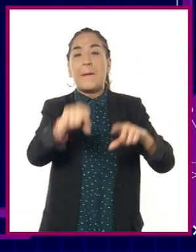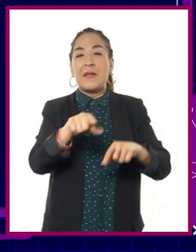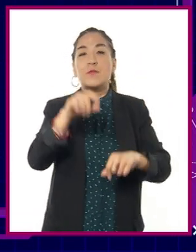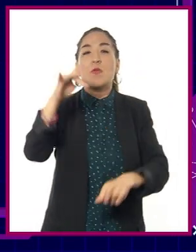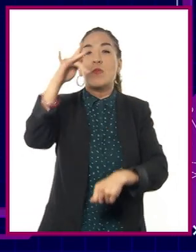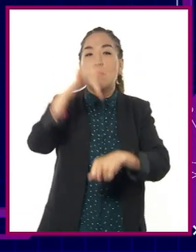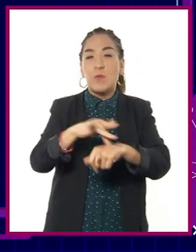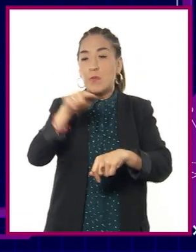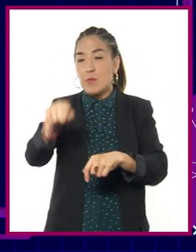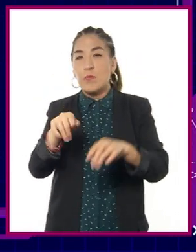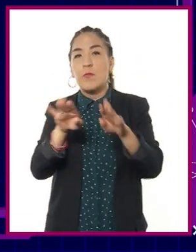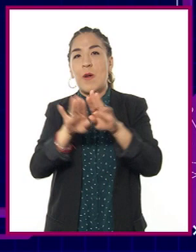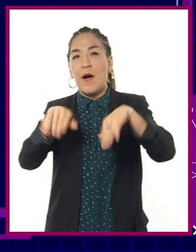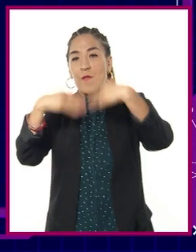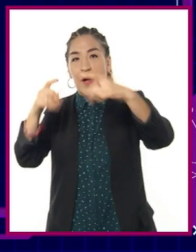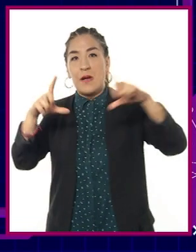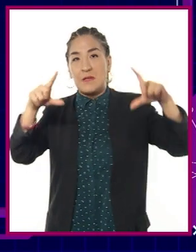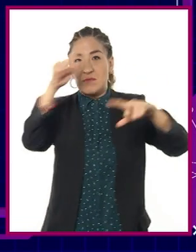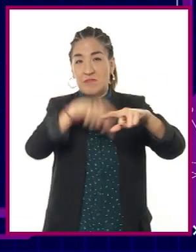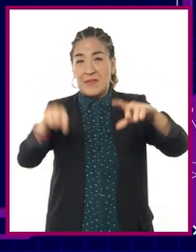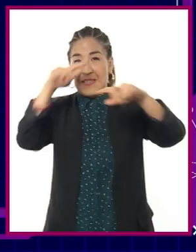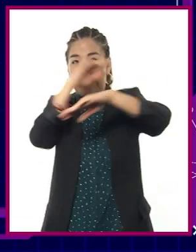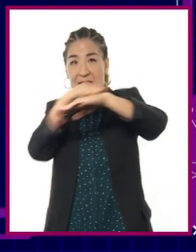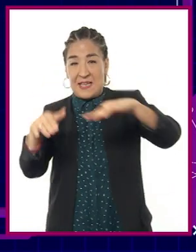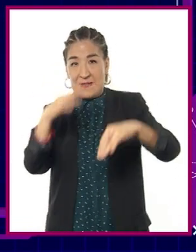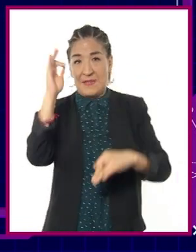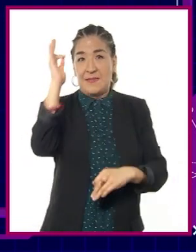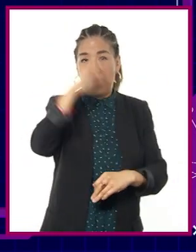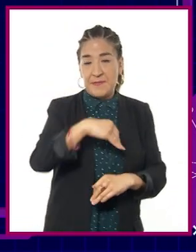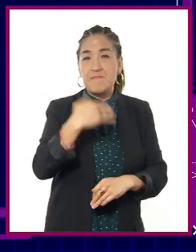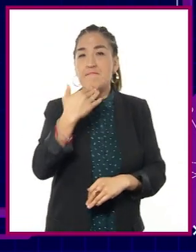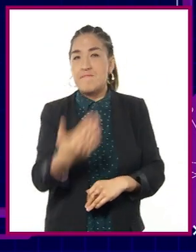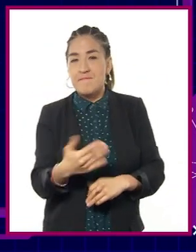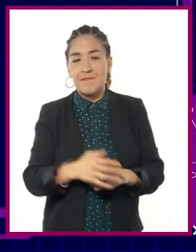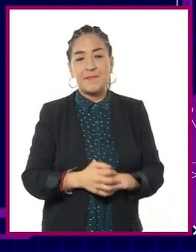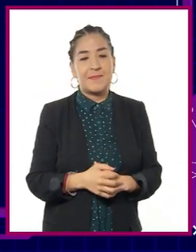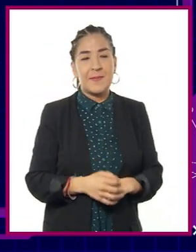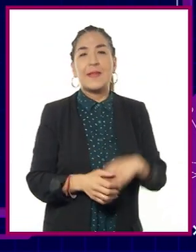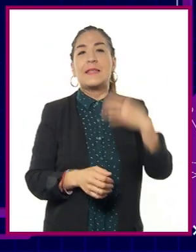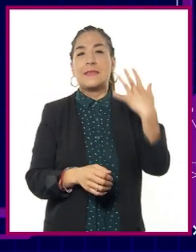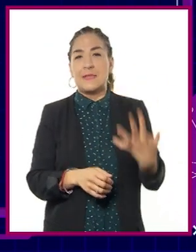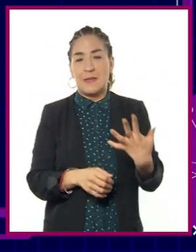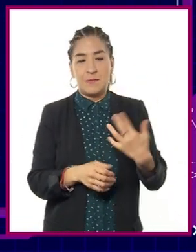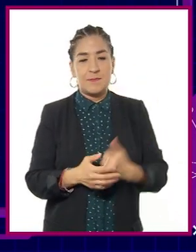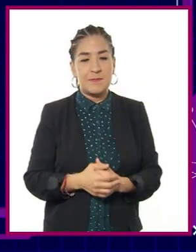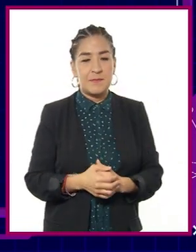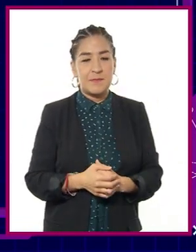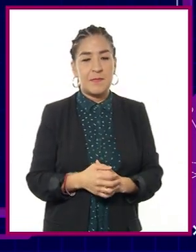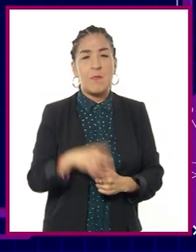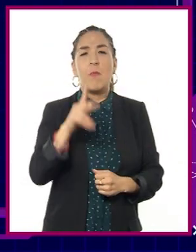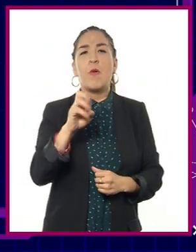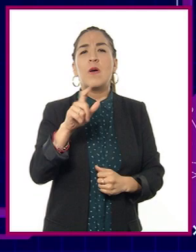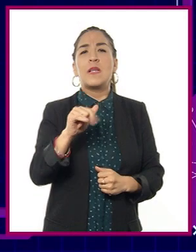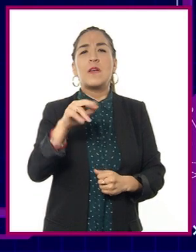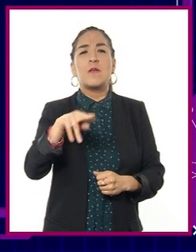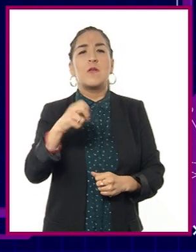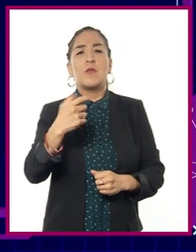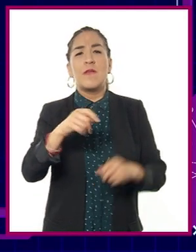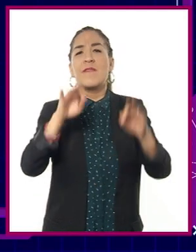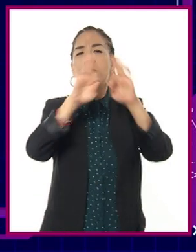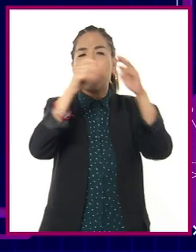punto donde toca la circunferencia. 5. Un polígono regular siempre